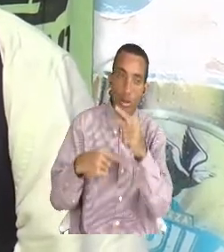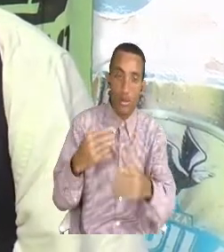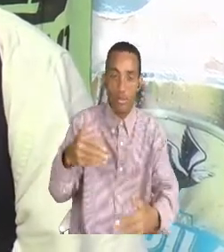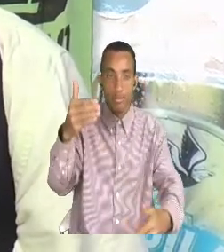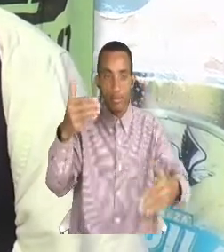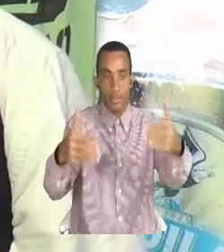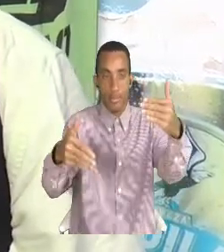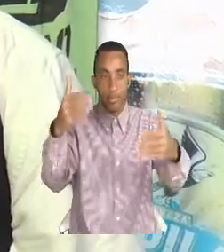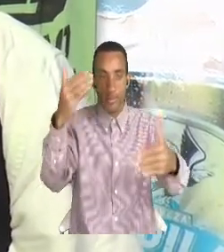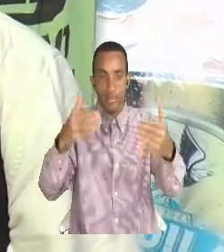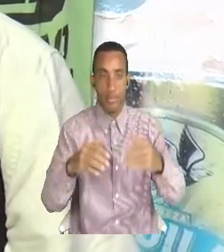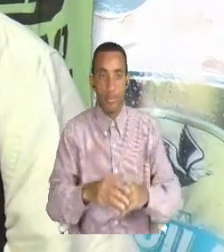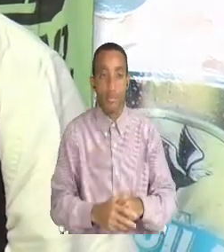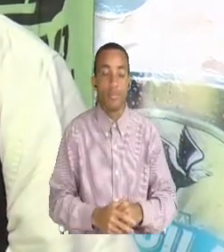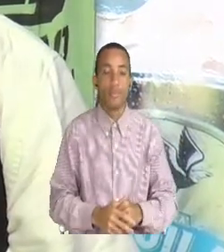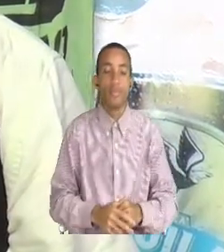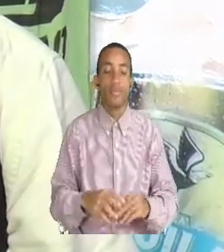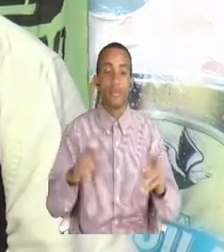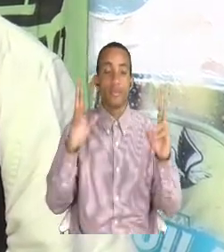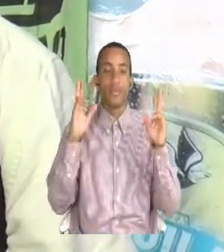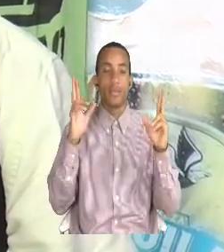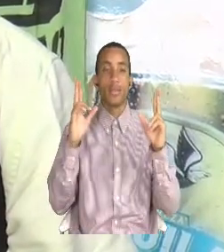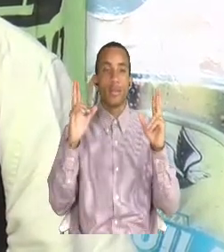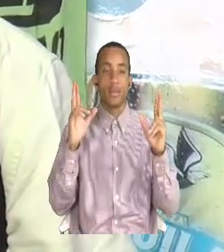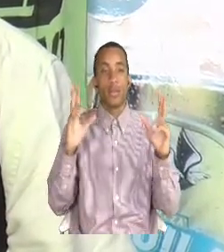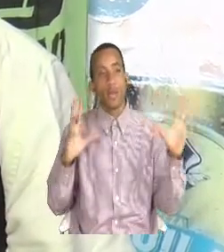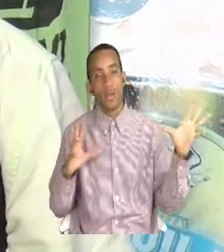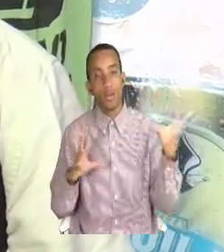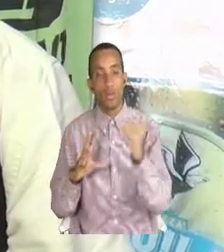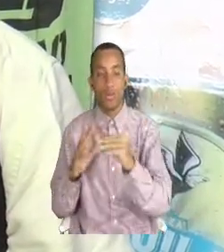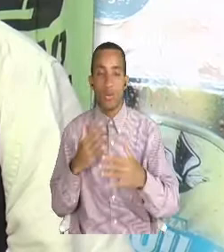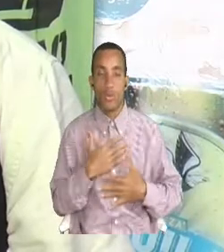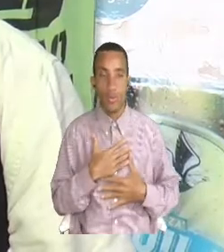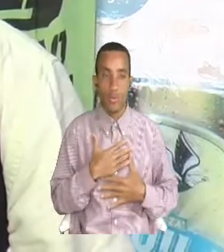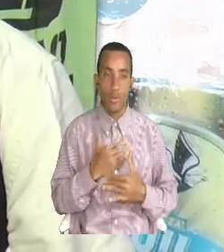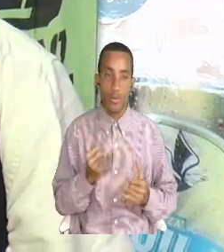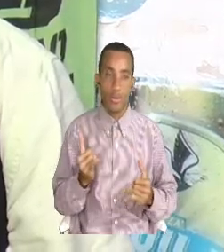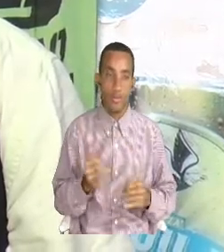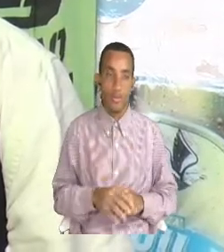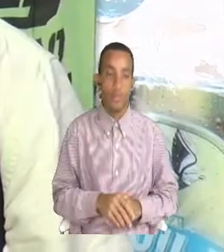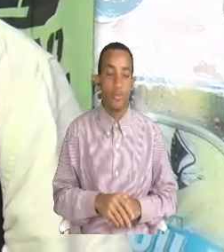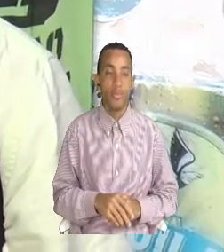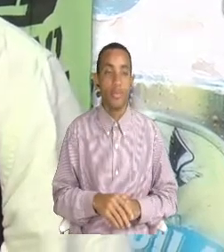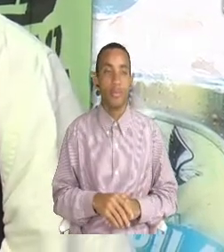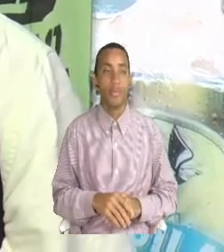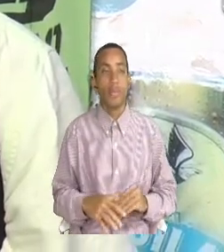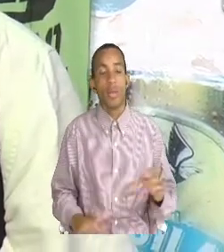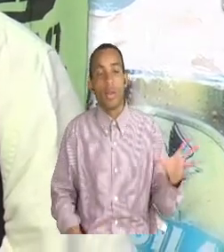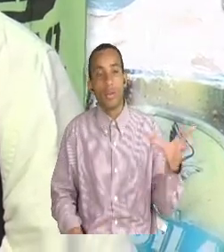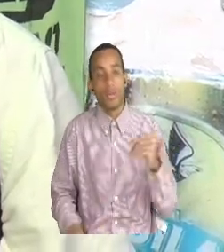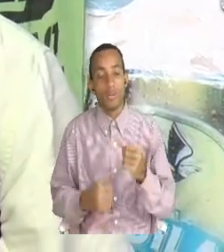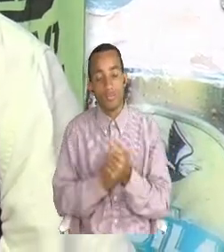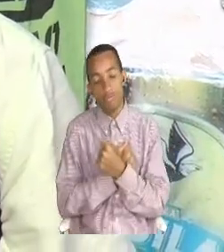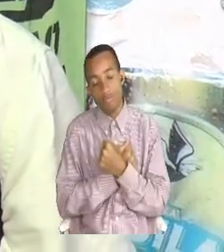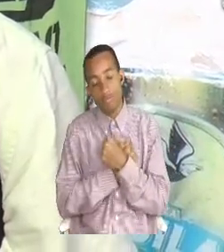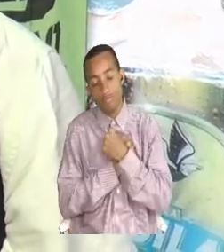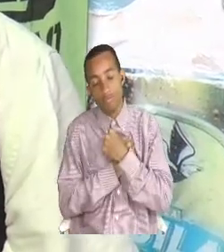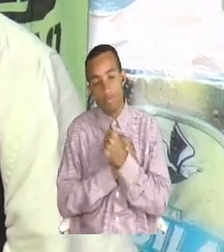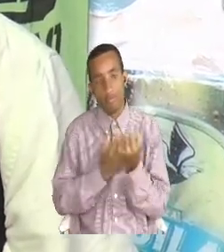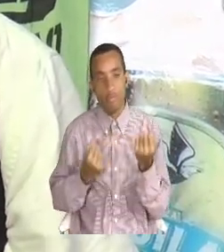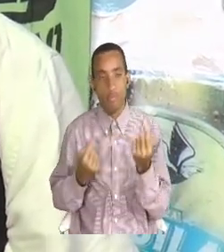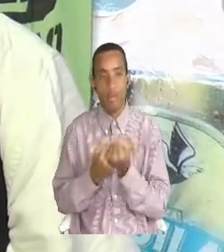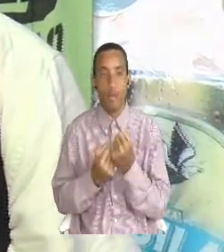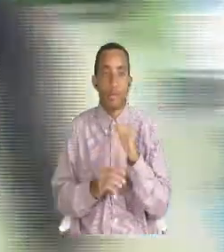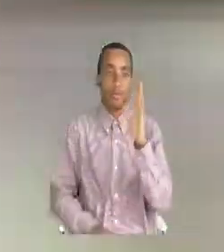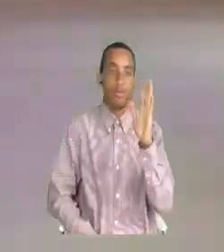Bermeja. Por eso le deseo a todos los barranqueños un feliz día y sobre todo los invito a que la amemos, la apoyemos y salgamos